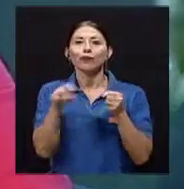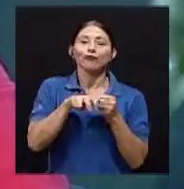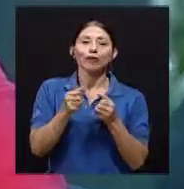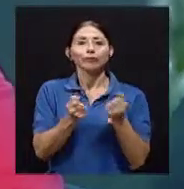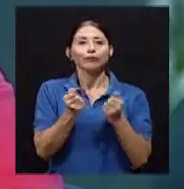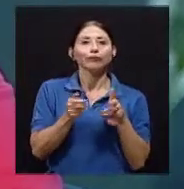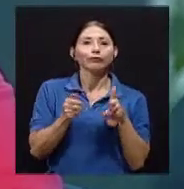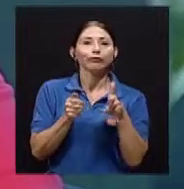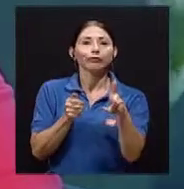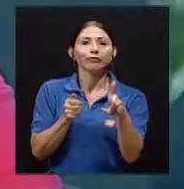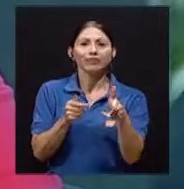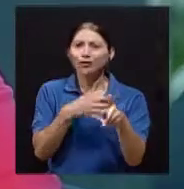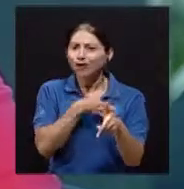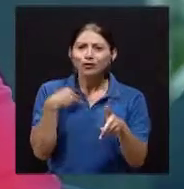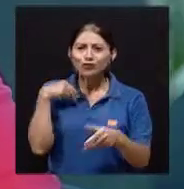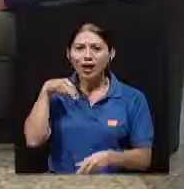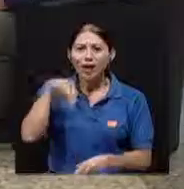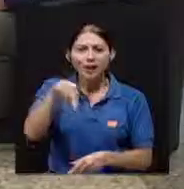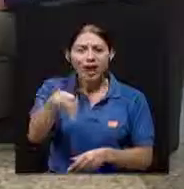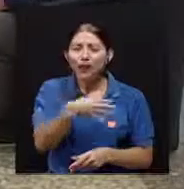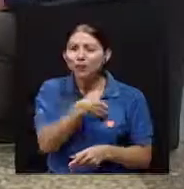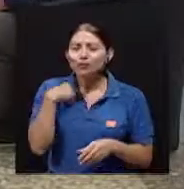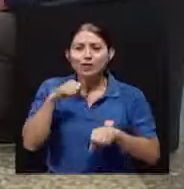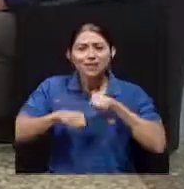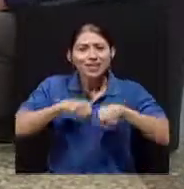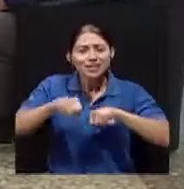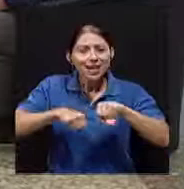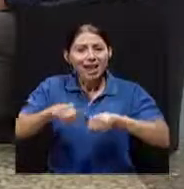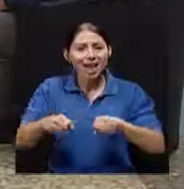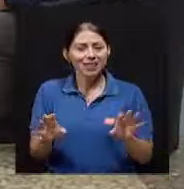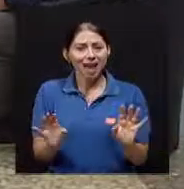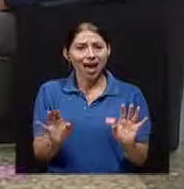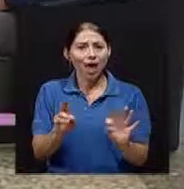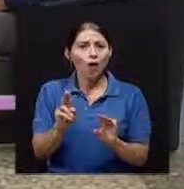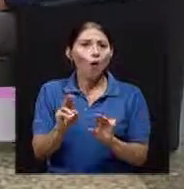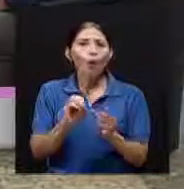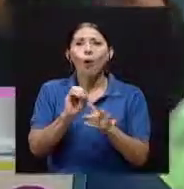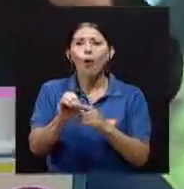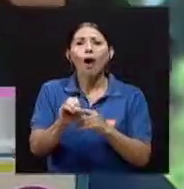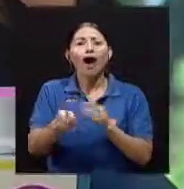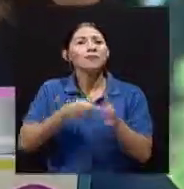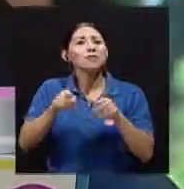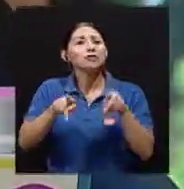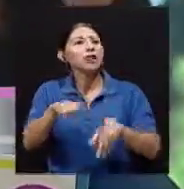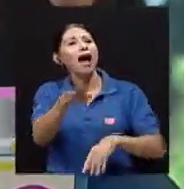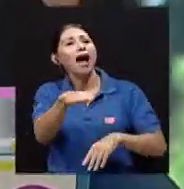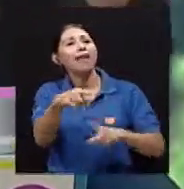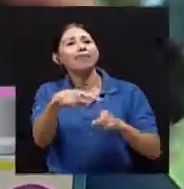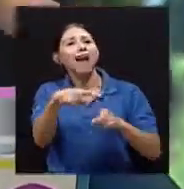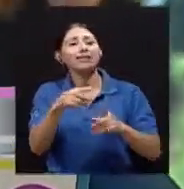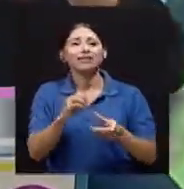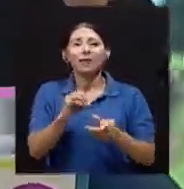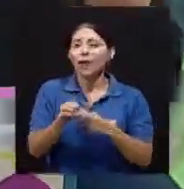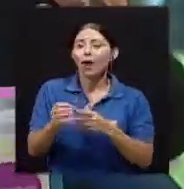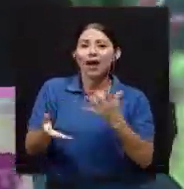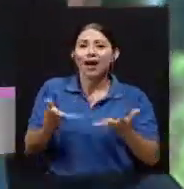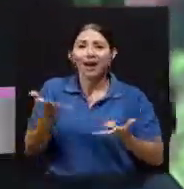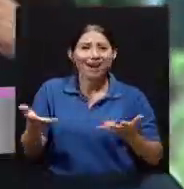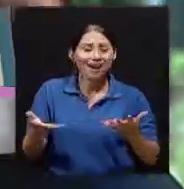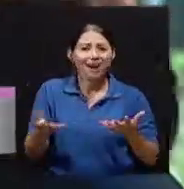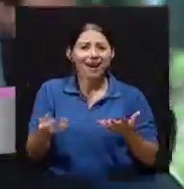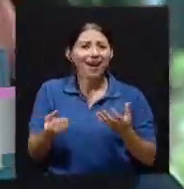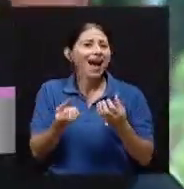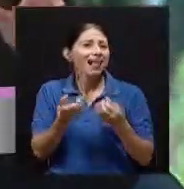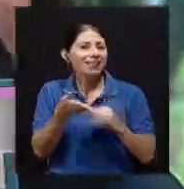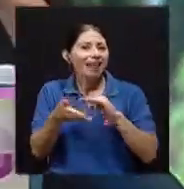las personas también ya no les gusta andar en bicicleta, utilizar otros medios alternativos, ¿verdad? O el taxi, o me voy en otro vehículo, ¿verdad? Se